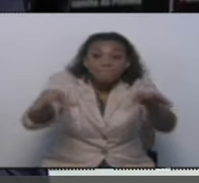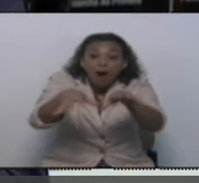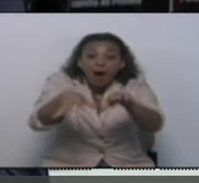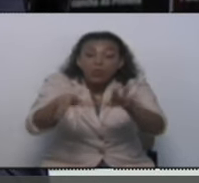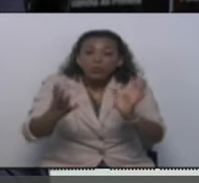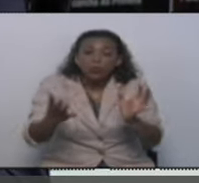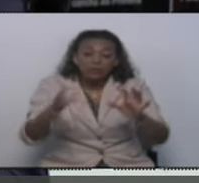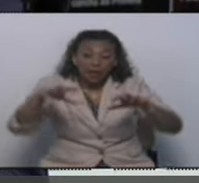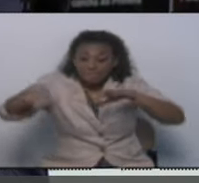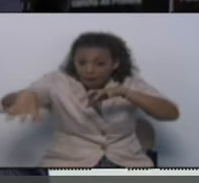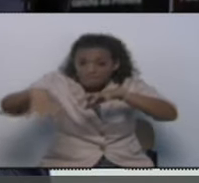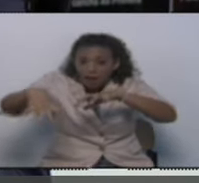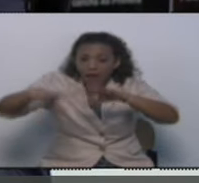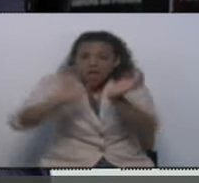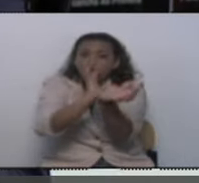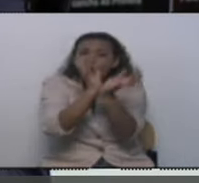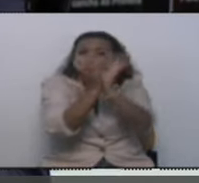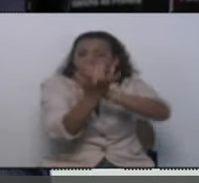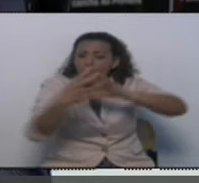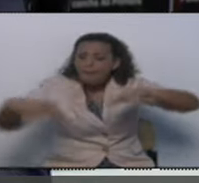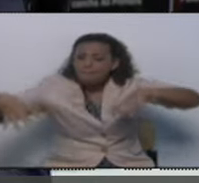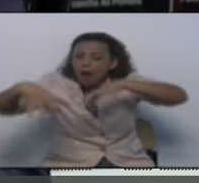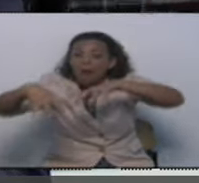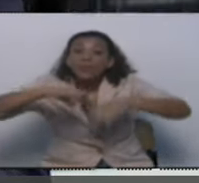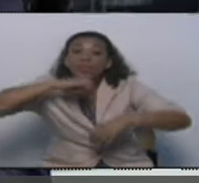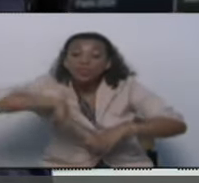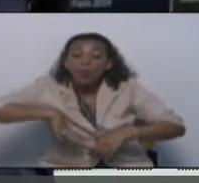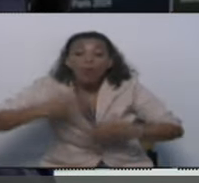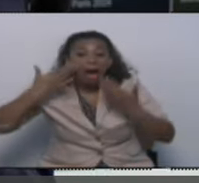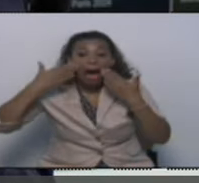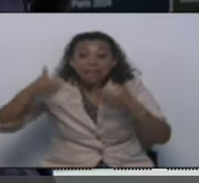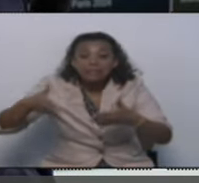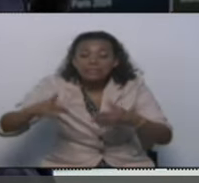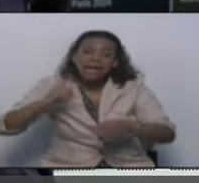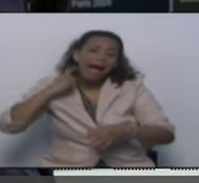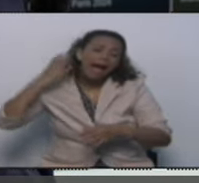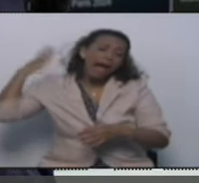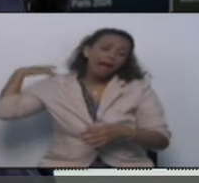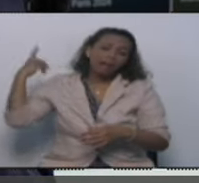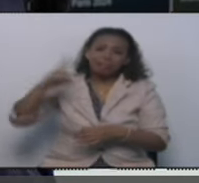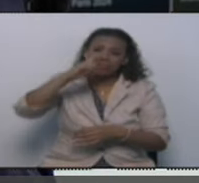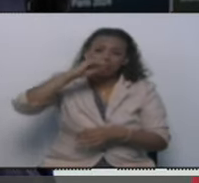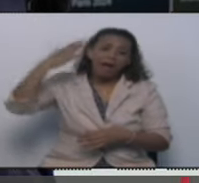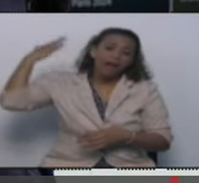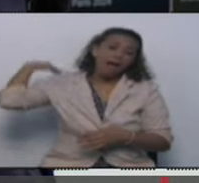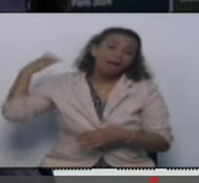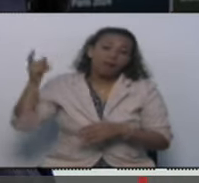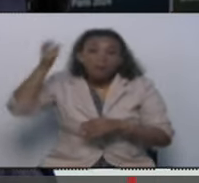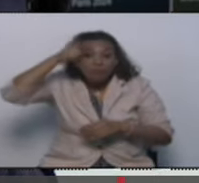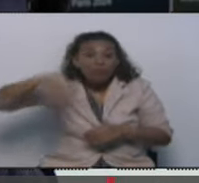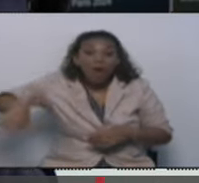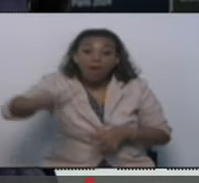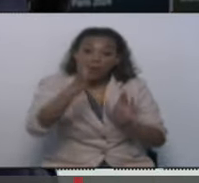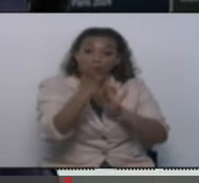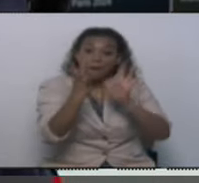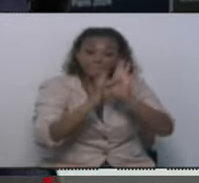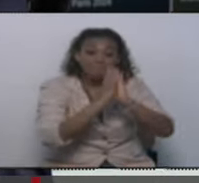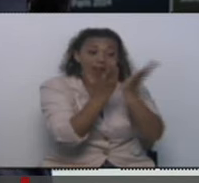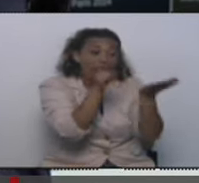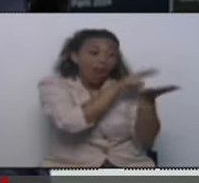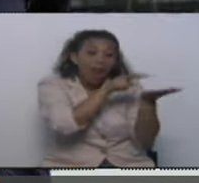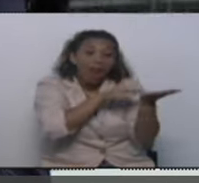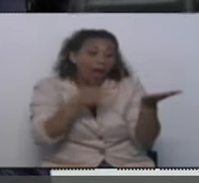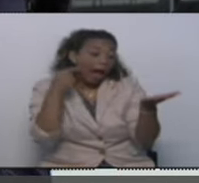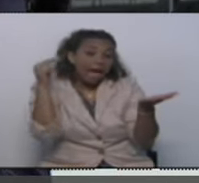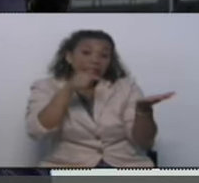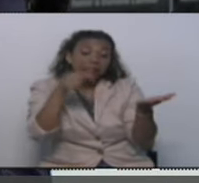solo territorial y geográficamente, están casados por la historia milenaria. Son pueblos bíblicos, si pudiéramos